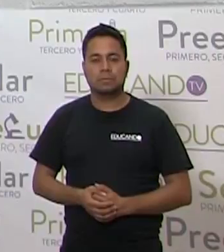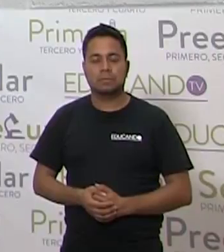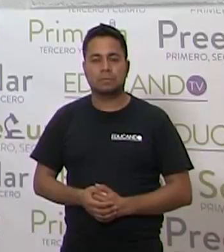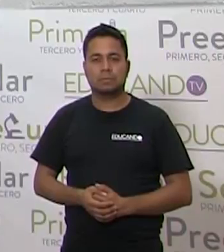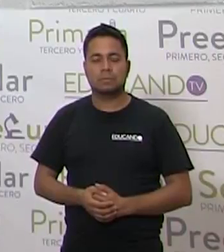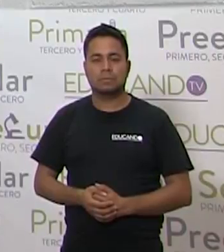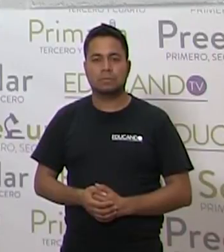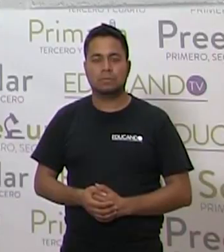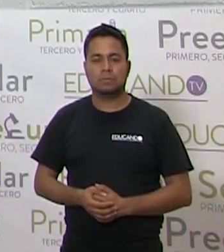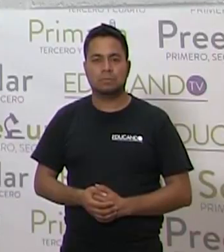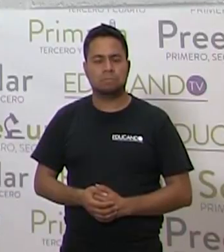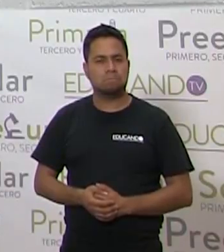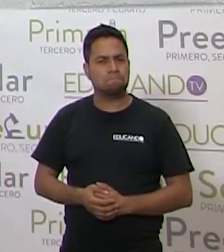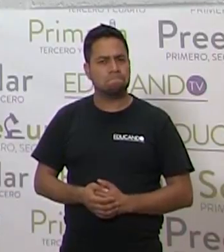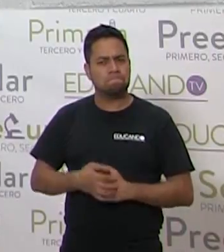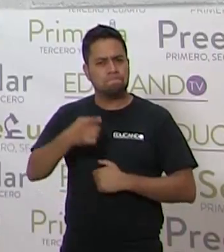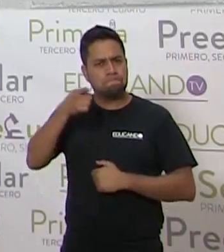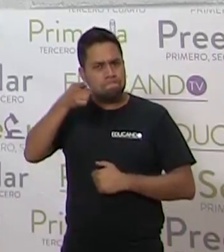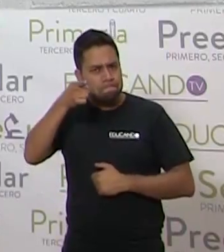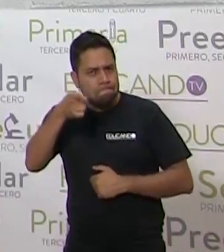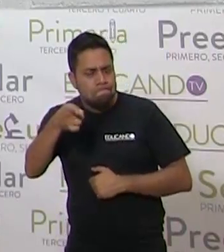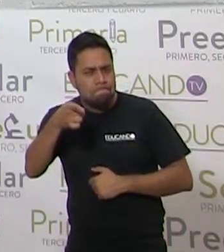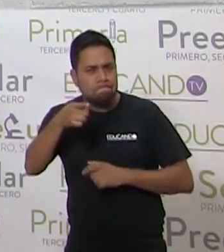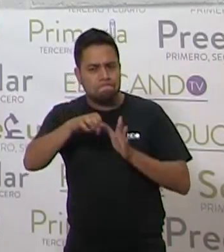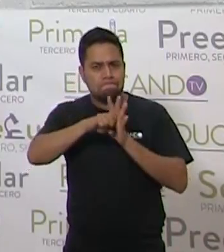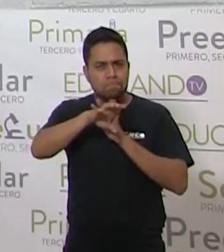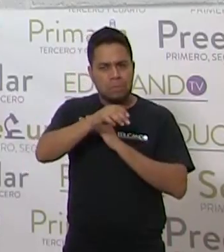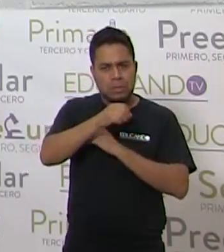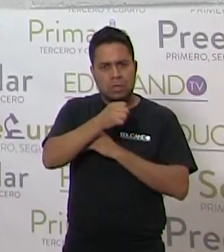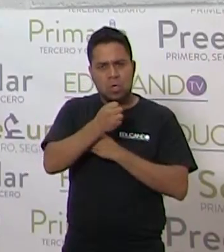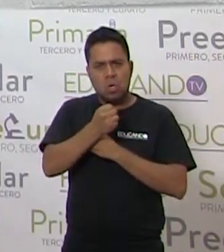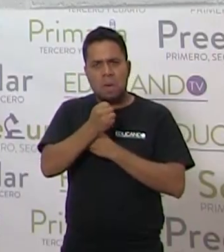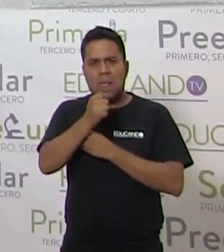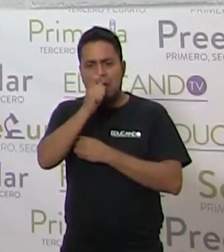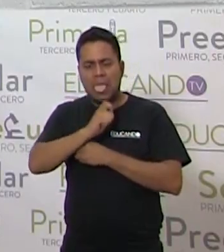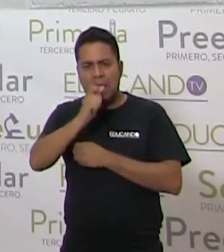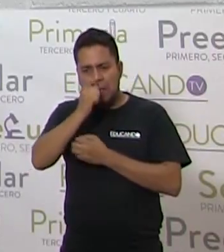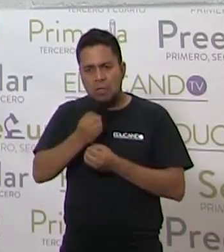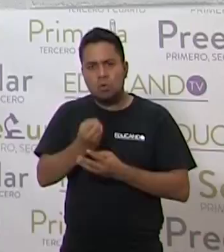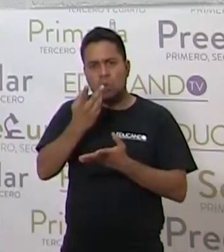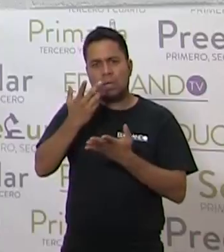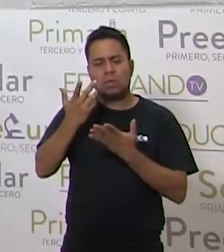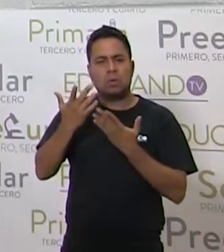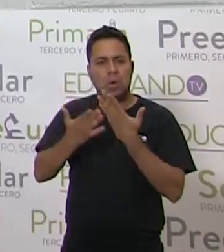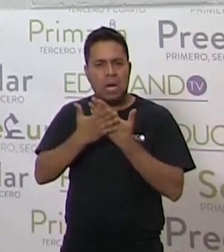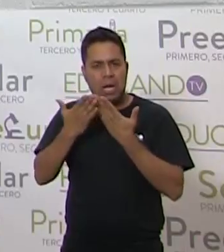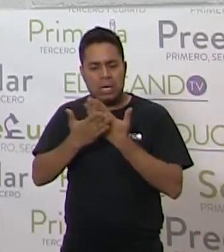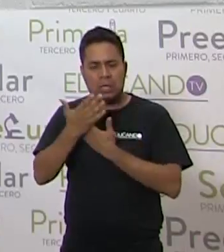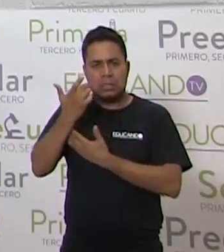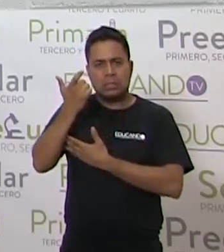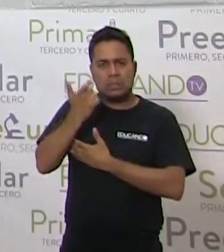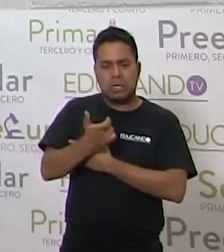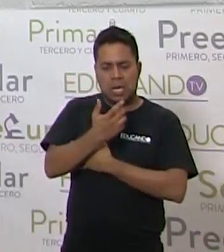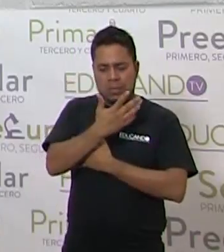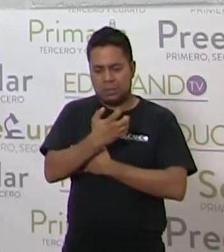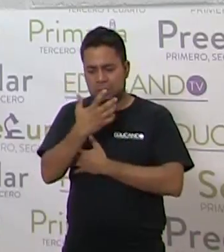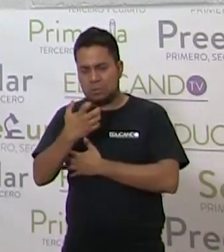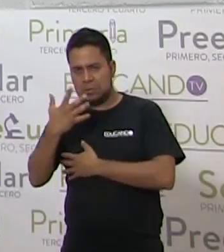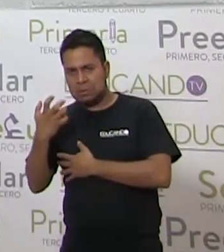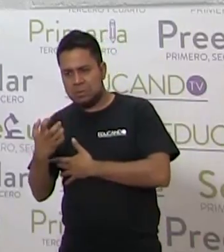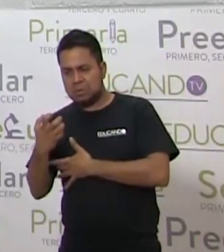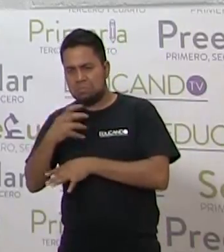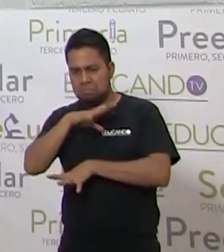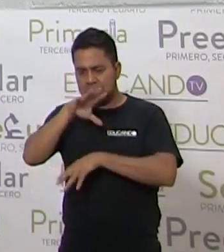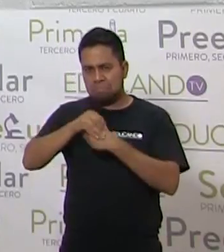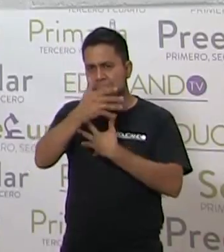C Cómo podemos para cuántas paletas te va a alcanzar los 15 pesos y sabes que que cuestan 5 pesos